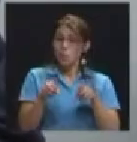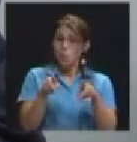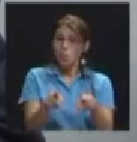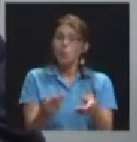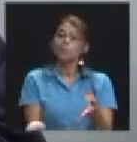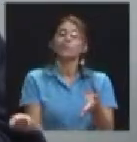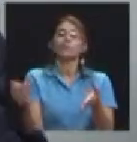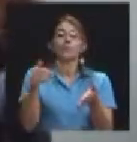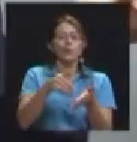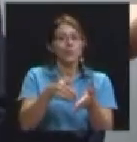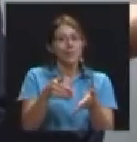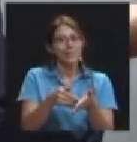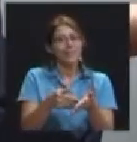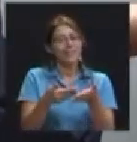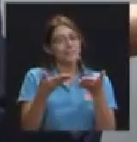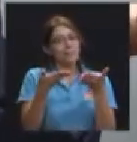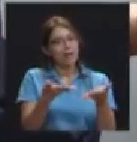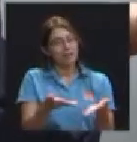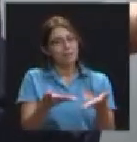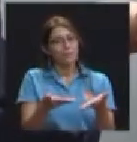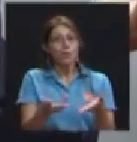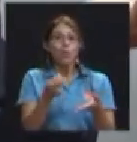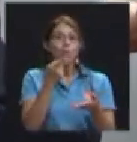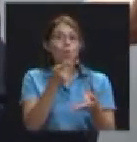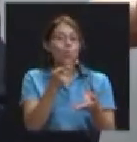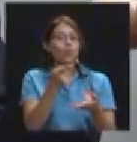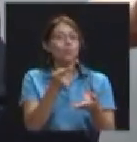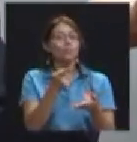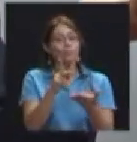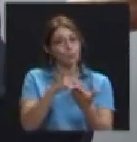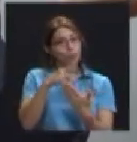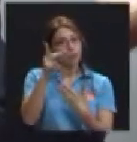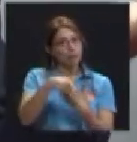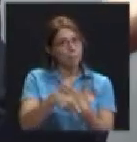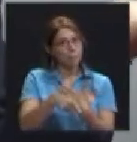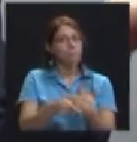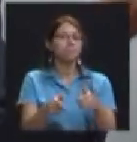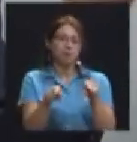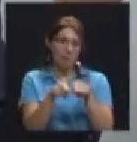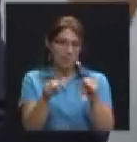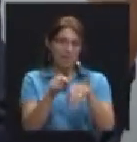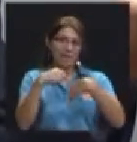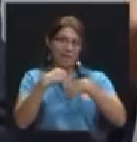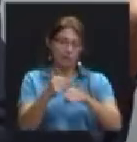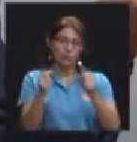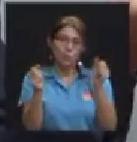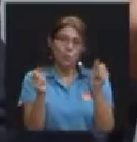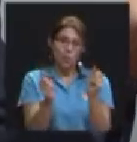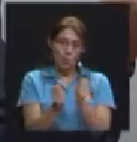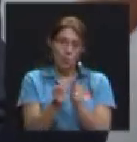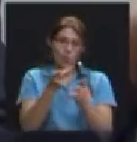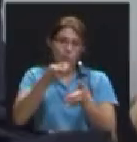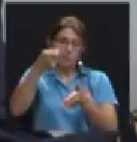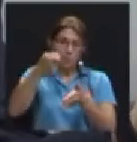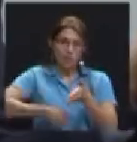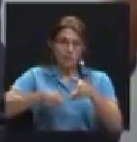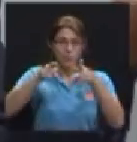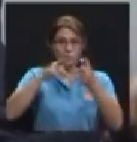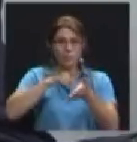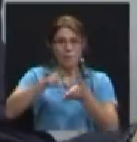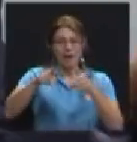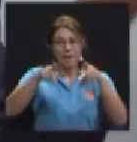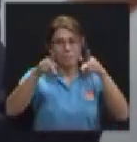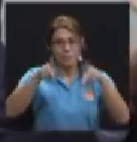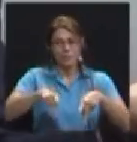tener un producto también pagado con los impuestos que tributan los habitantes de este país, que es la